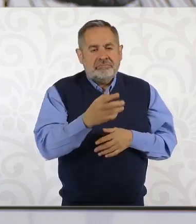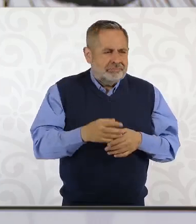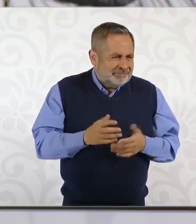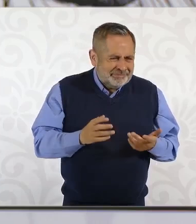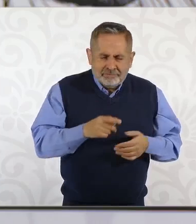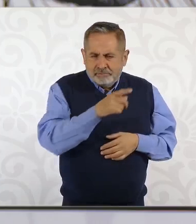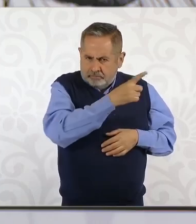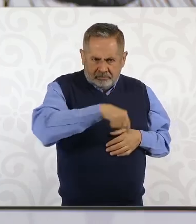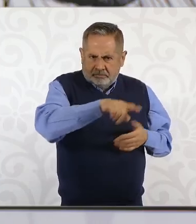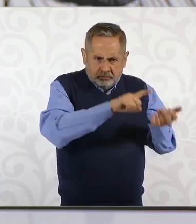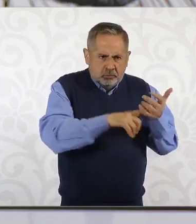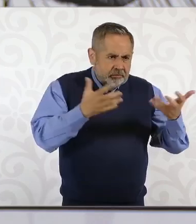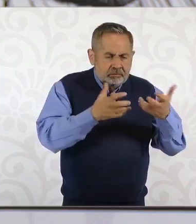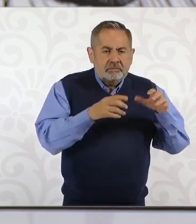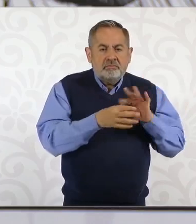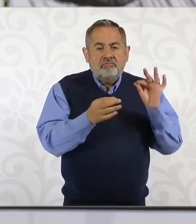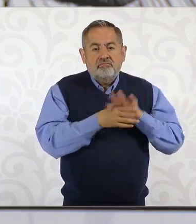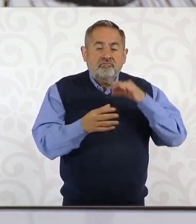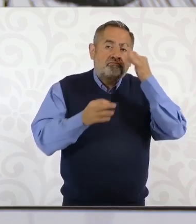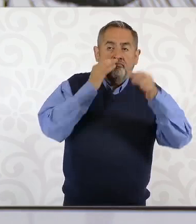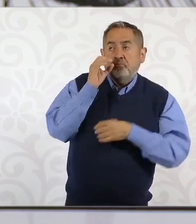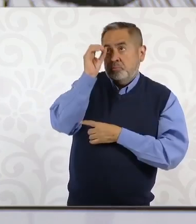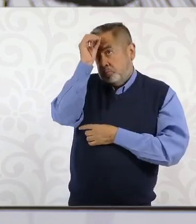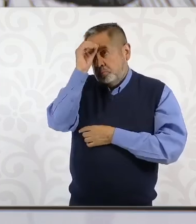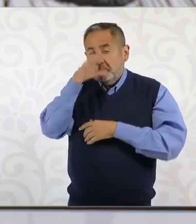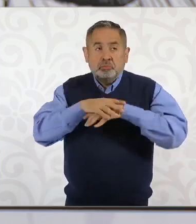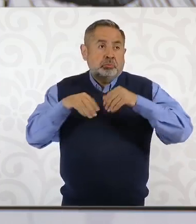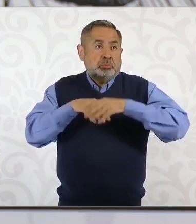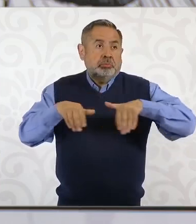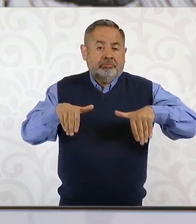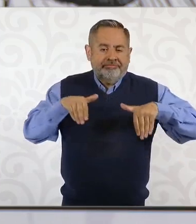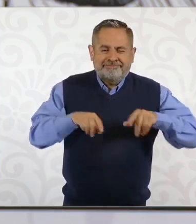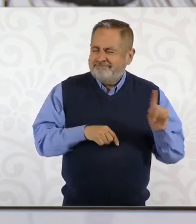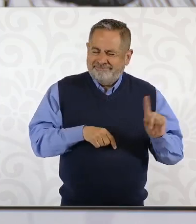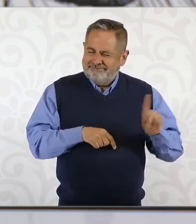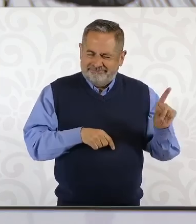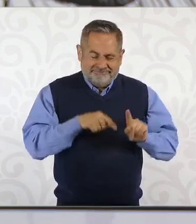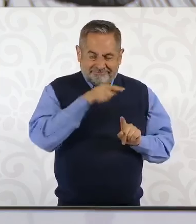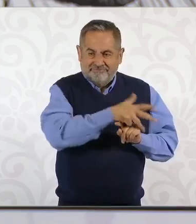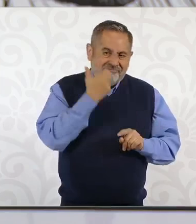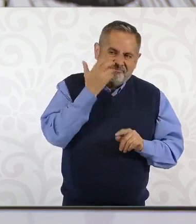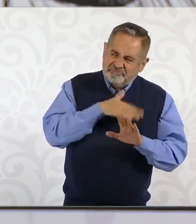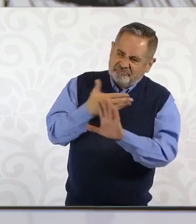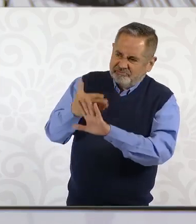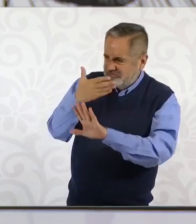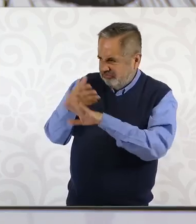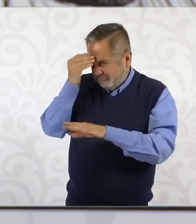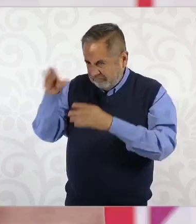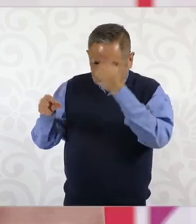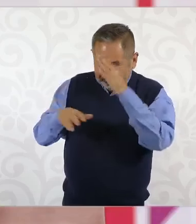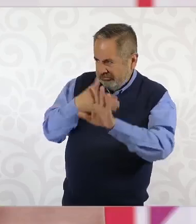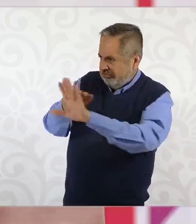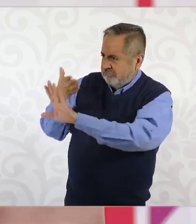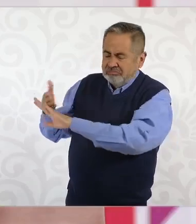generan o que supuestamente generan opinión, porque no generan opinión realmente, pero que atacan al